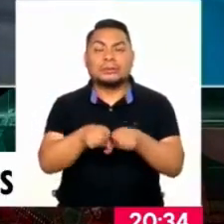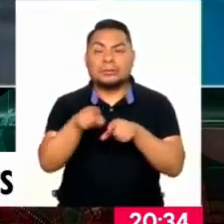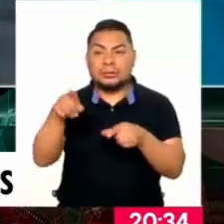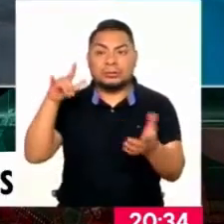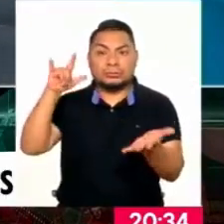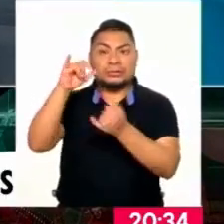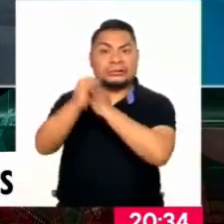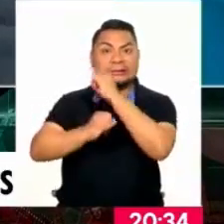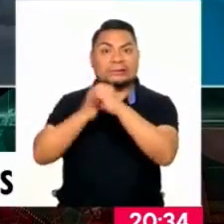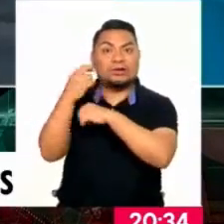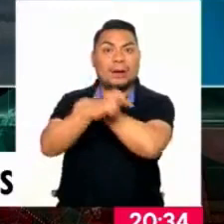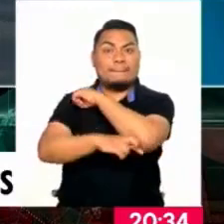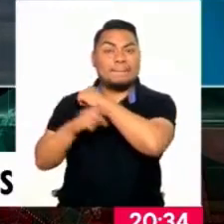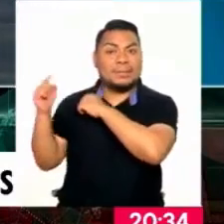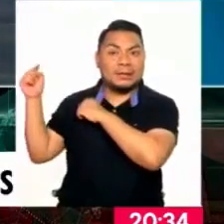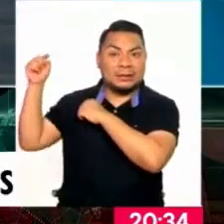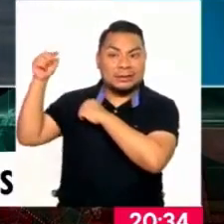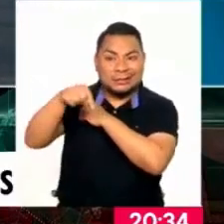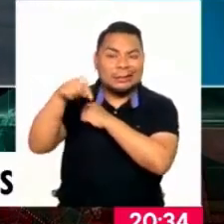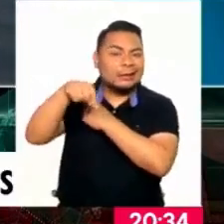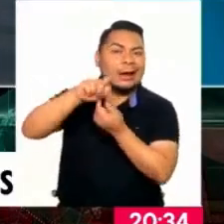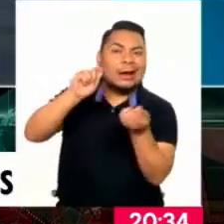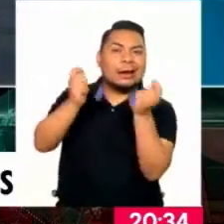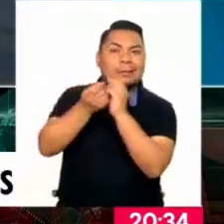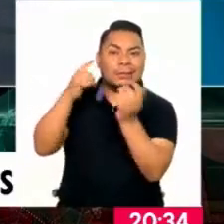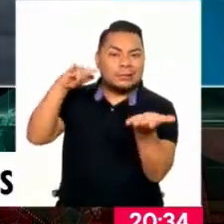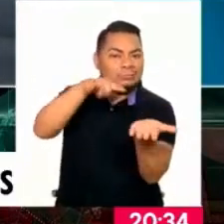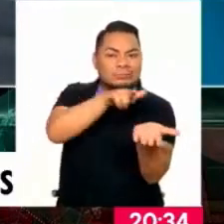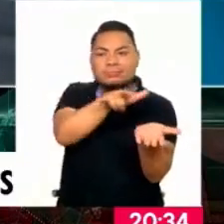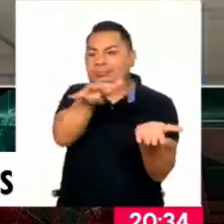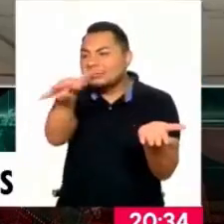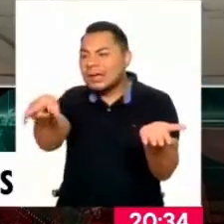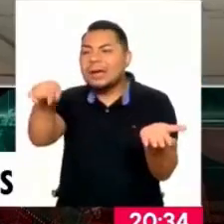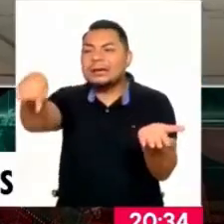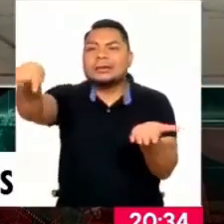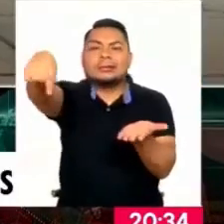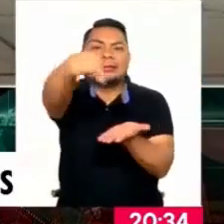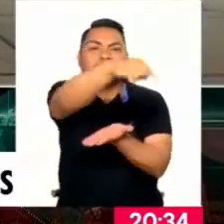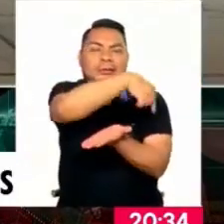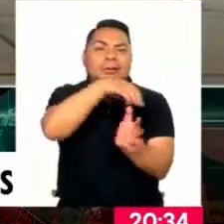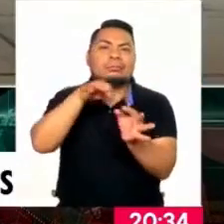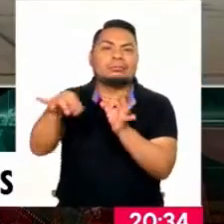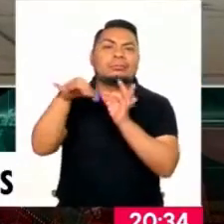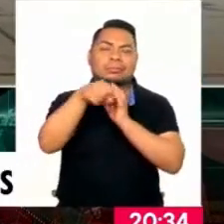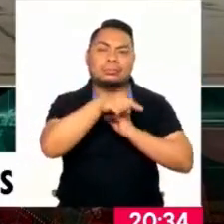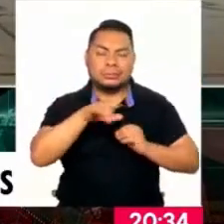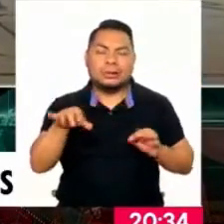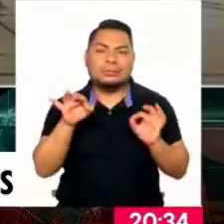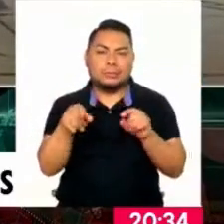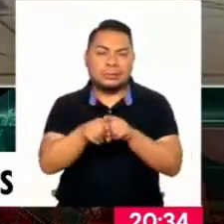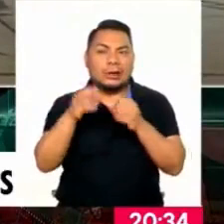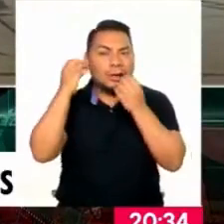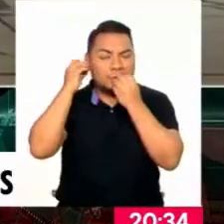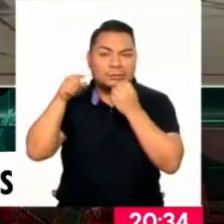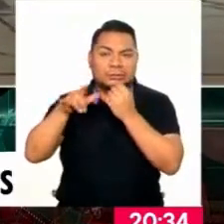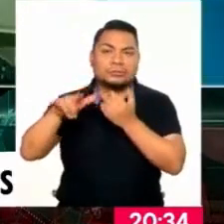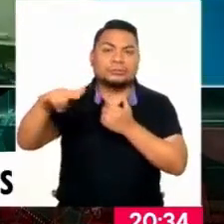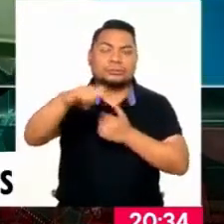vuelos internacionales serán direccionados a los aeropuertos alternos establecidos por las mismas